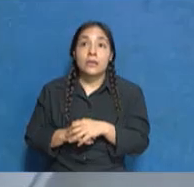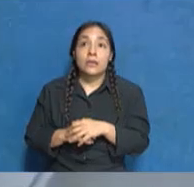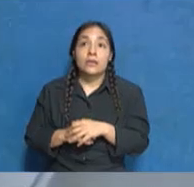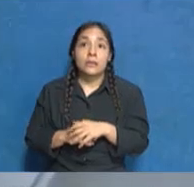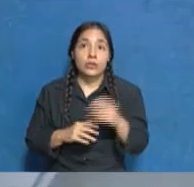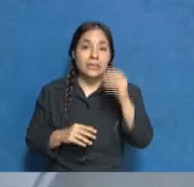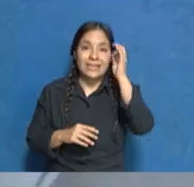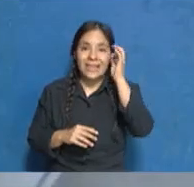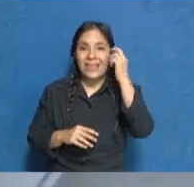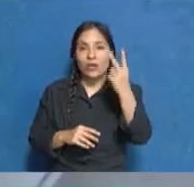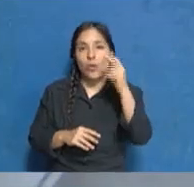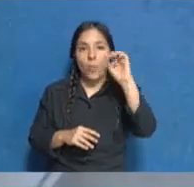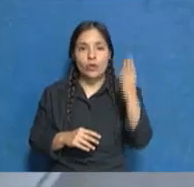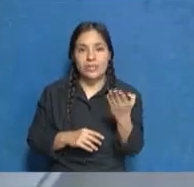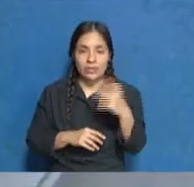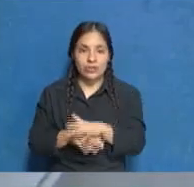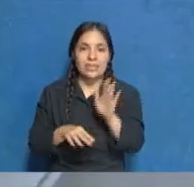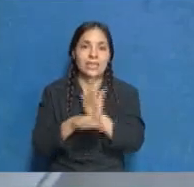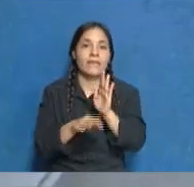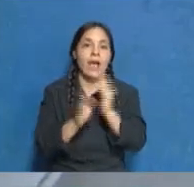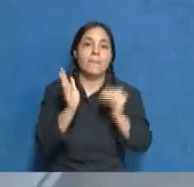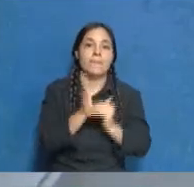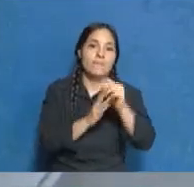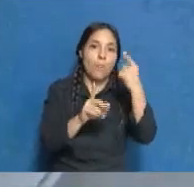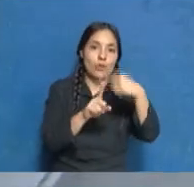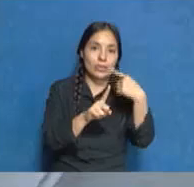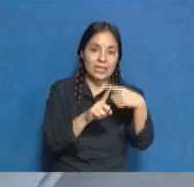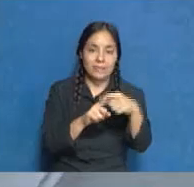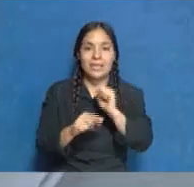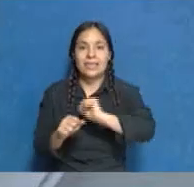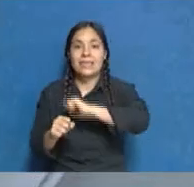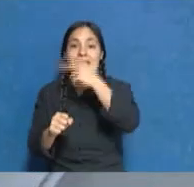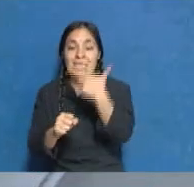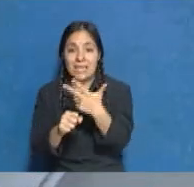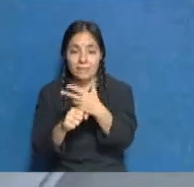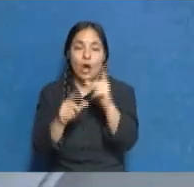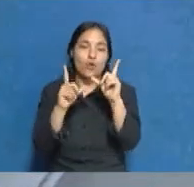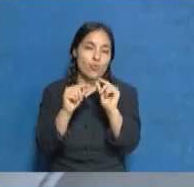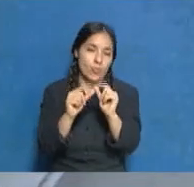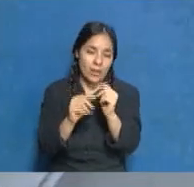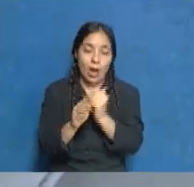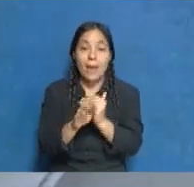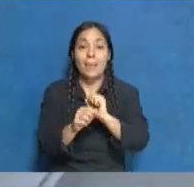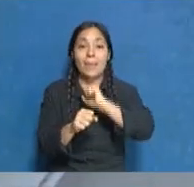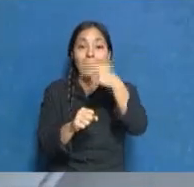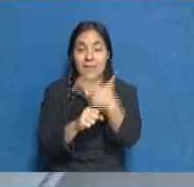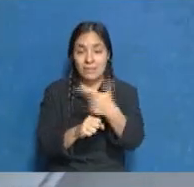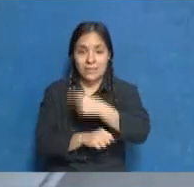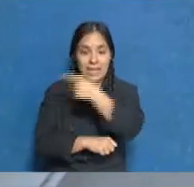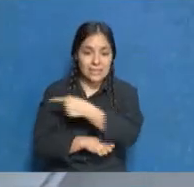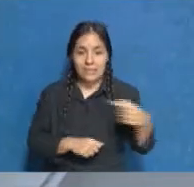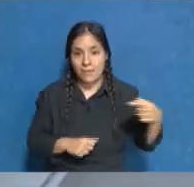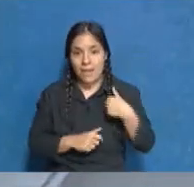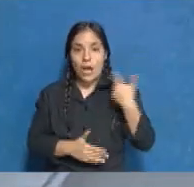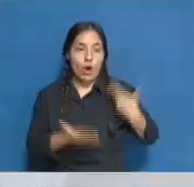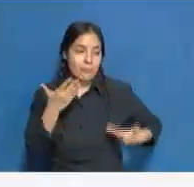está en un 32%. O sea que hemos aumentado la positividad y hemos triplicado en números absolutos esta semana los casos